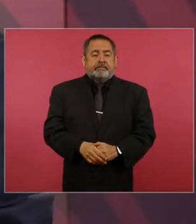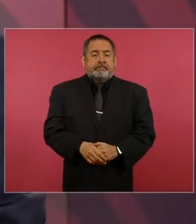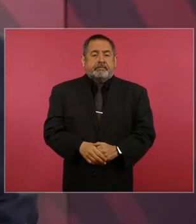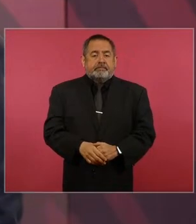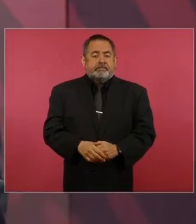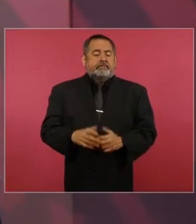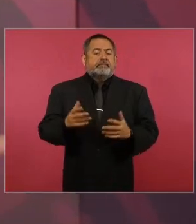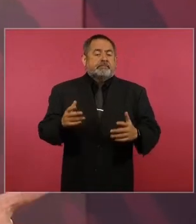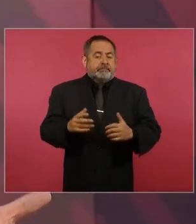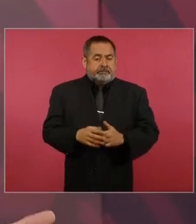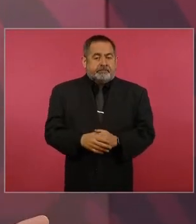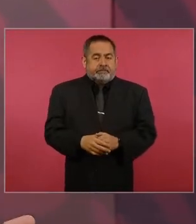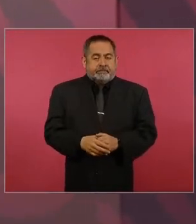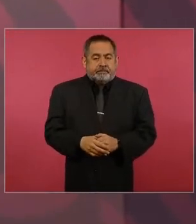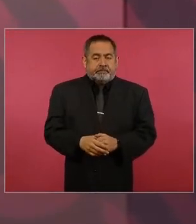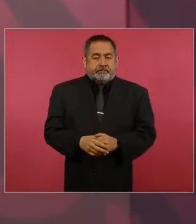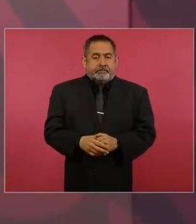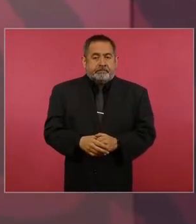Entonces, como nosotros